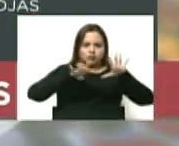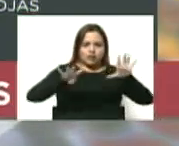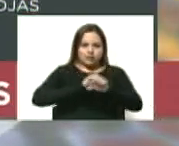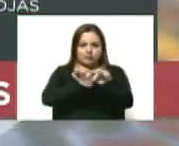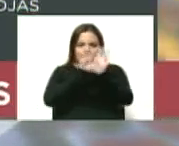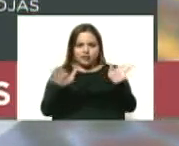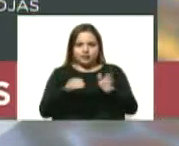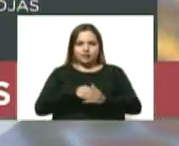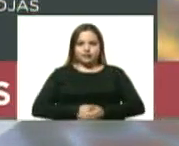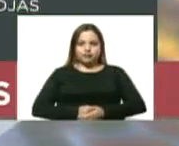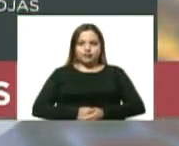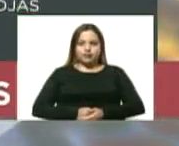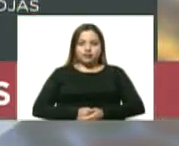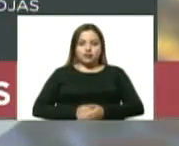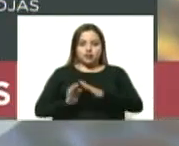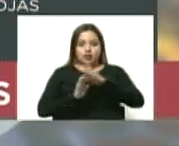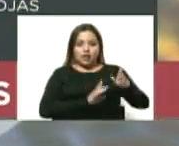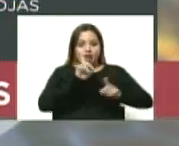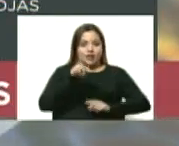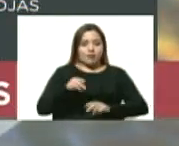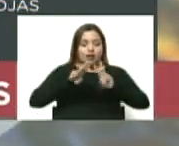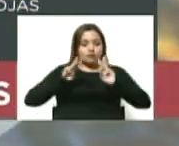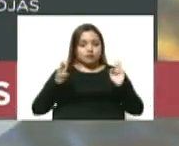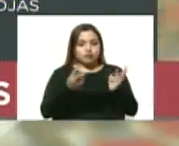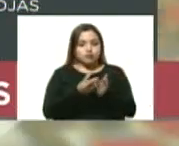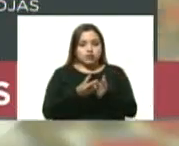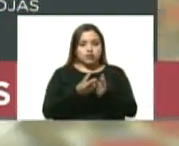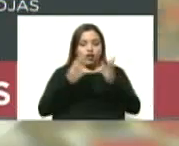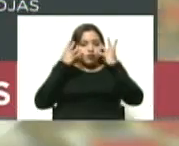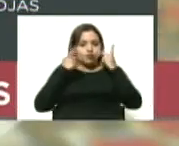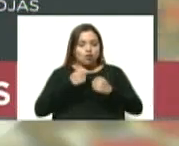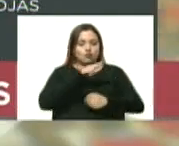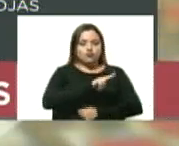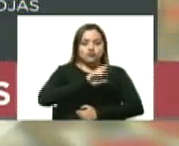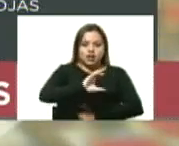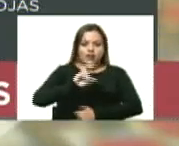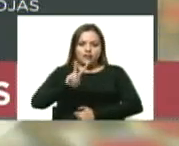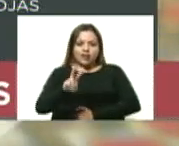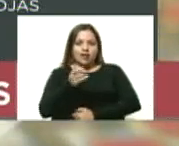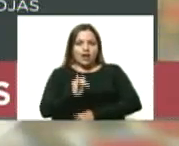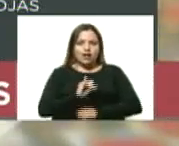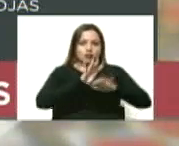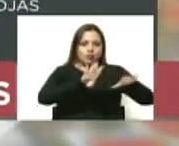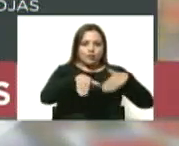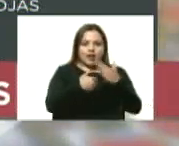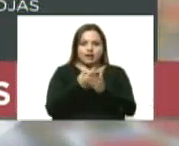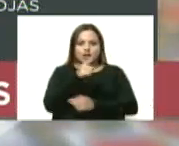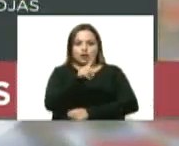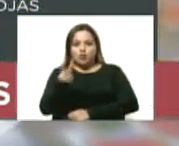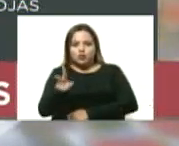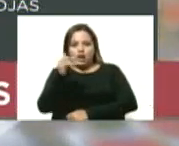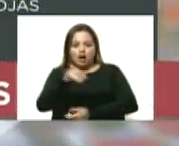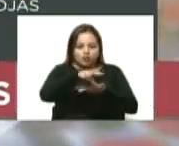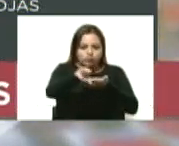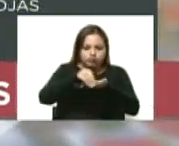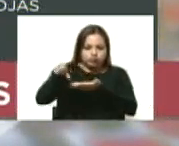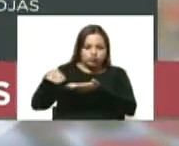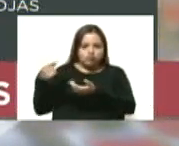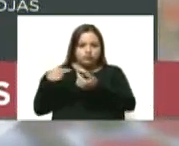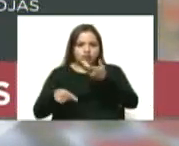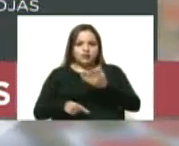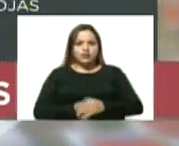Estadio Universitario de la Universidad Central de Venezuela, de 9 a 12 tenemos este centro de acopio. En